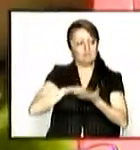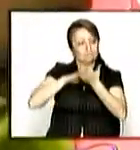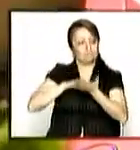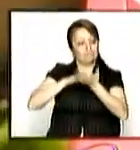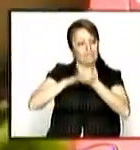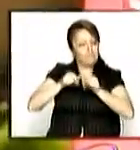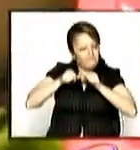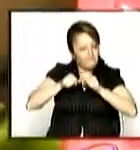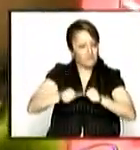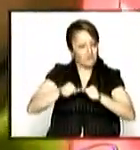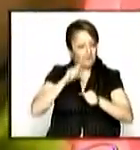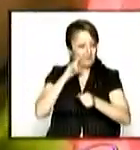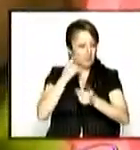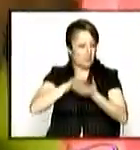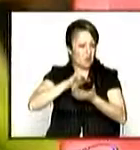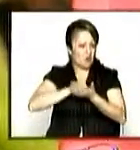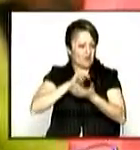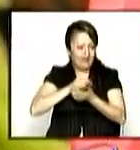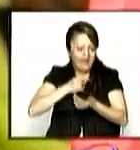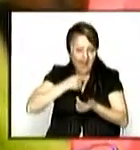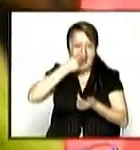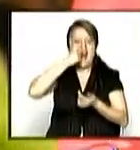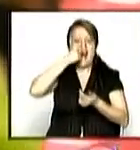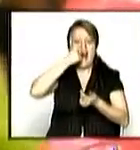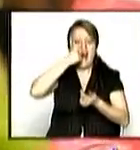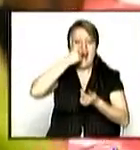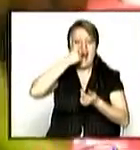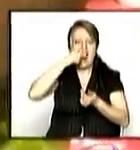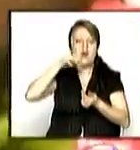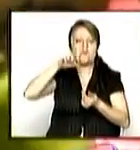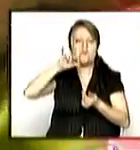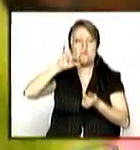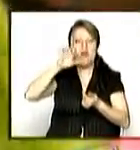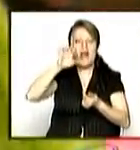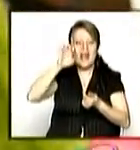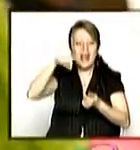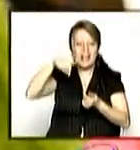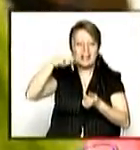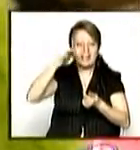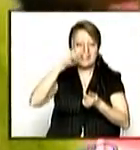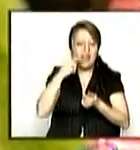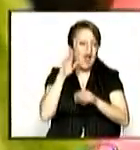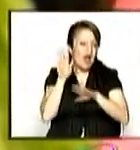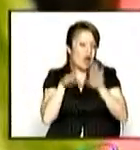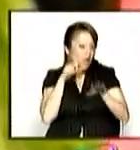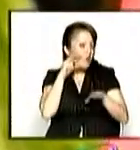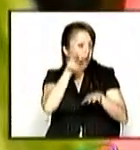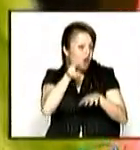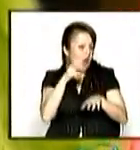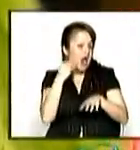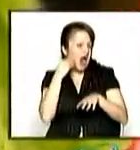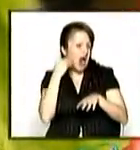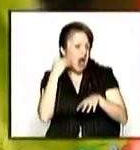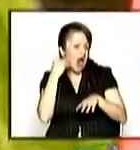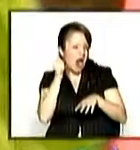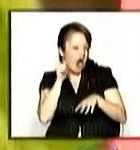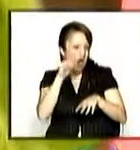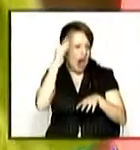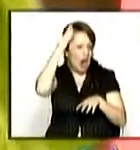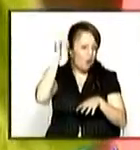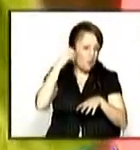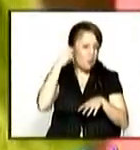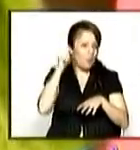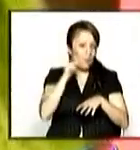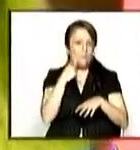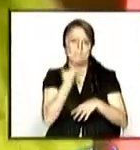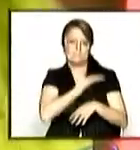postes, una prótesis, y la gente le dice puente fijo. Va apoyado entonces en dos estructuras